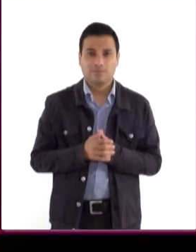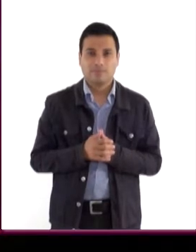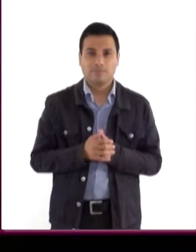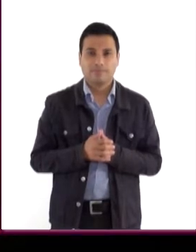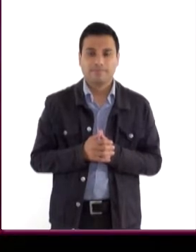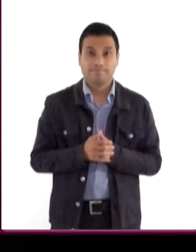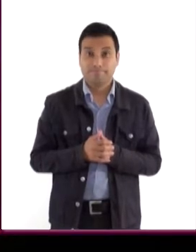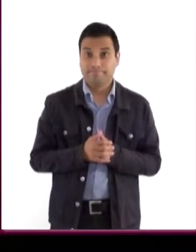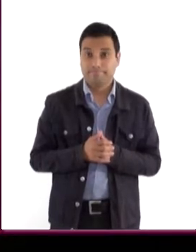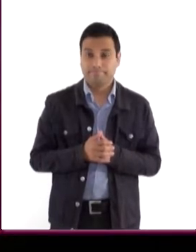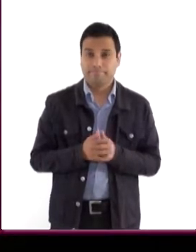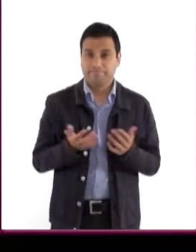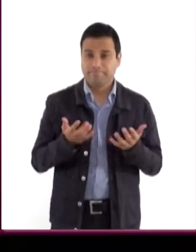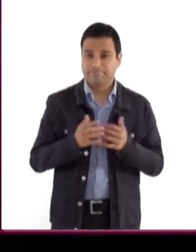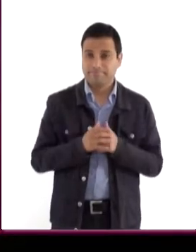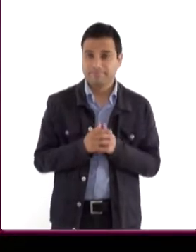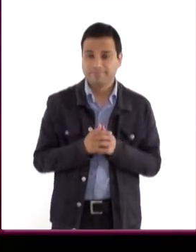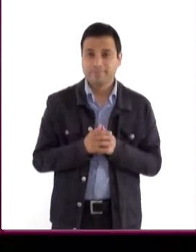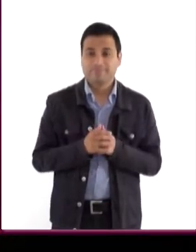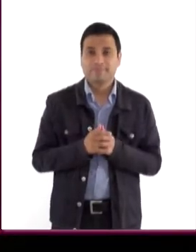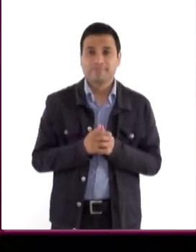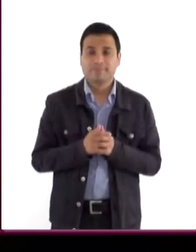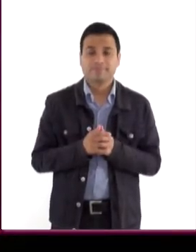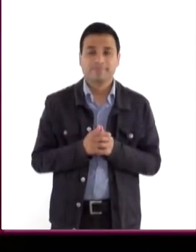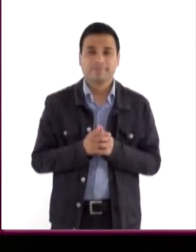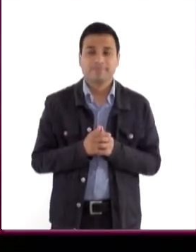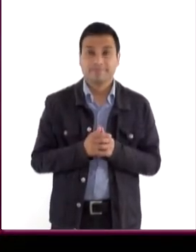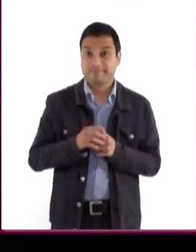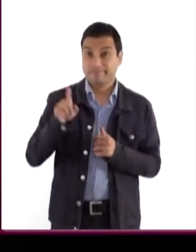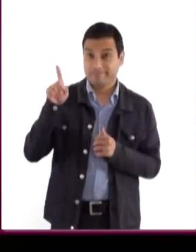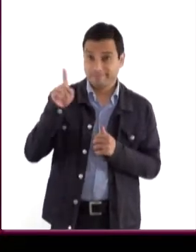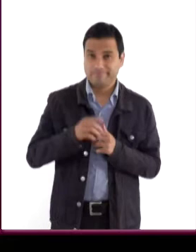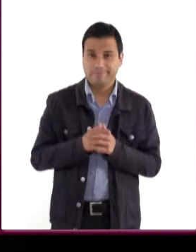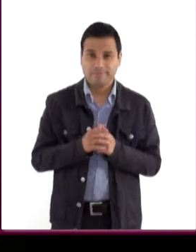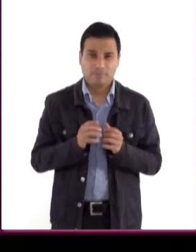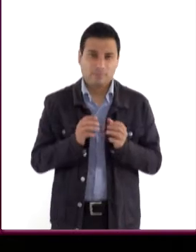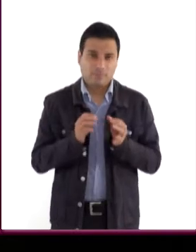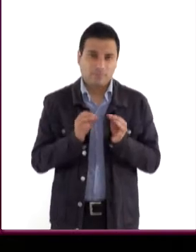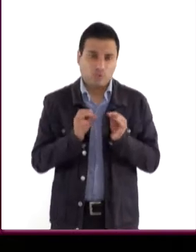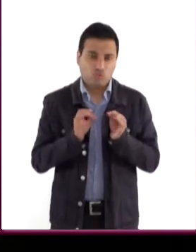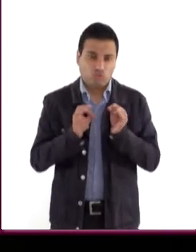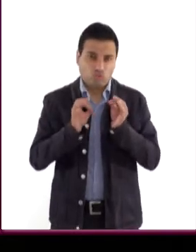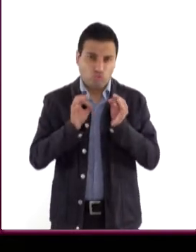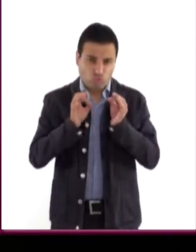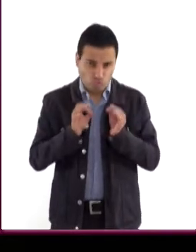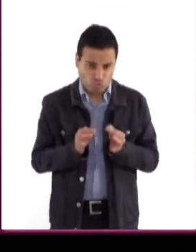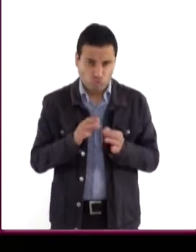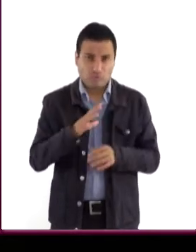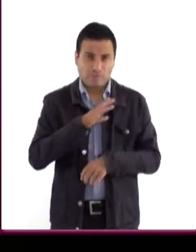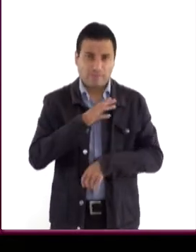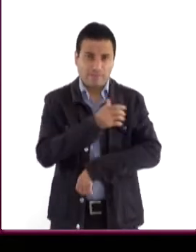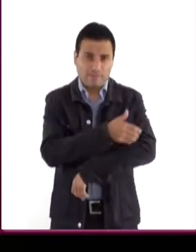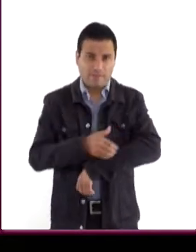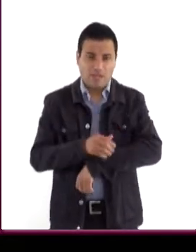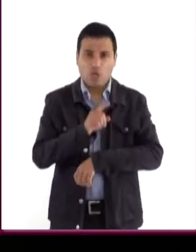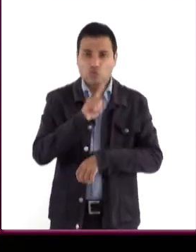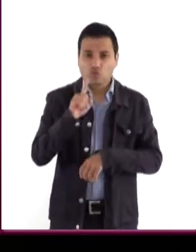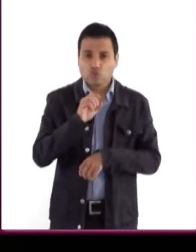hay muchas alrededor de él, son unos parientes muy cercanos, pertenecen a la misma familia que se llama